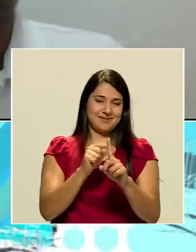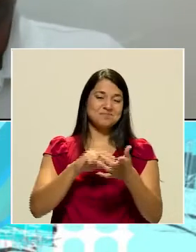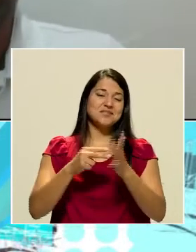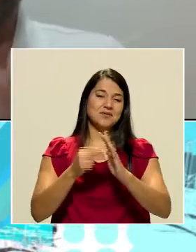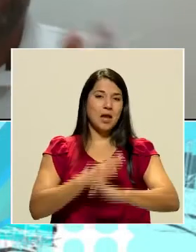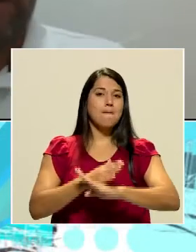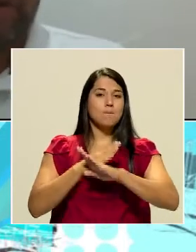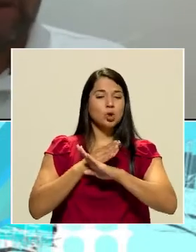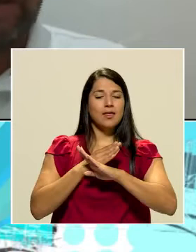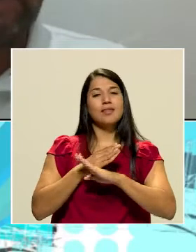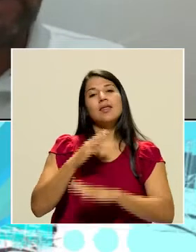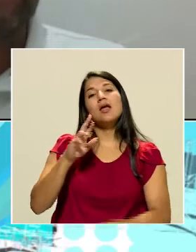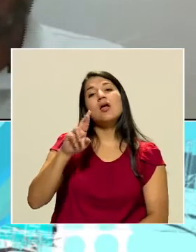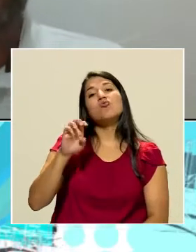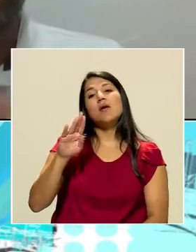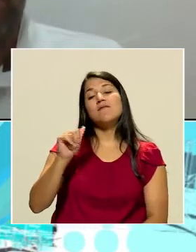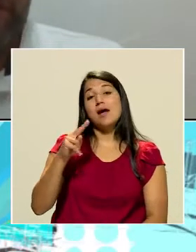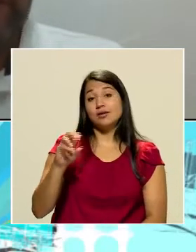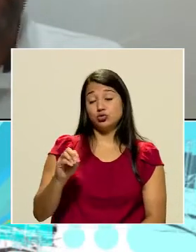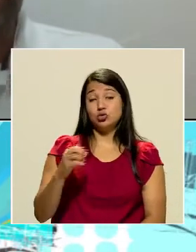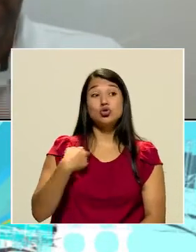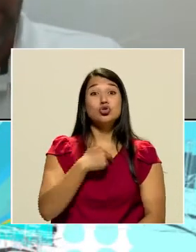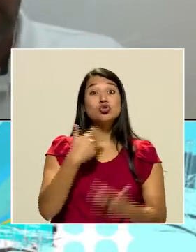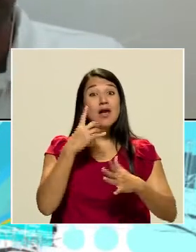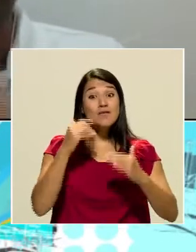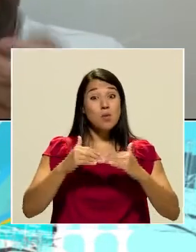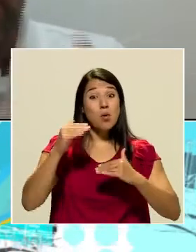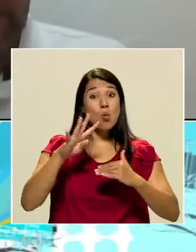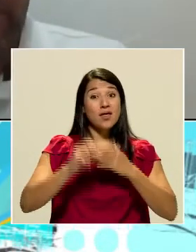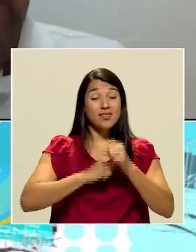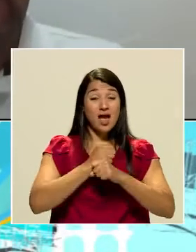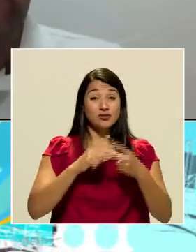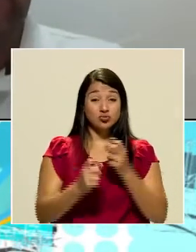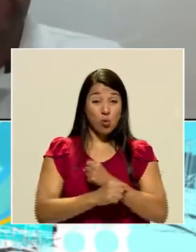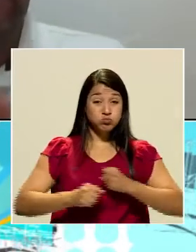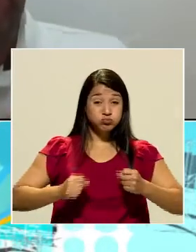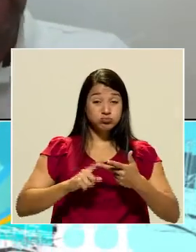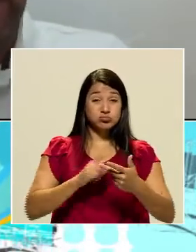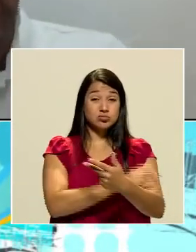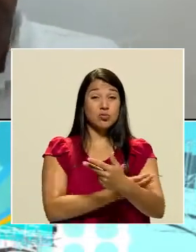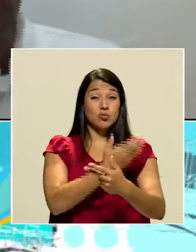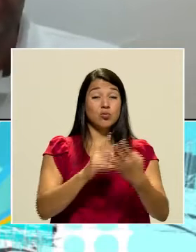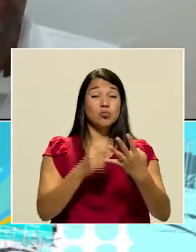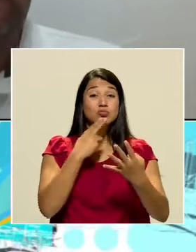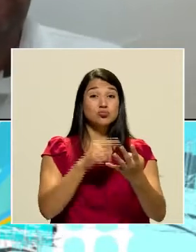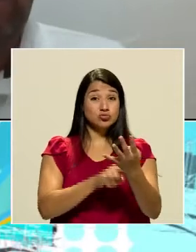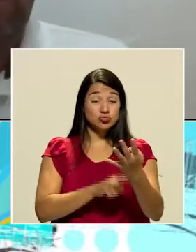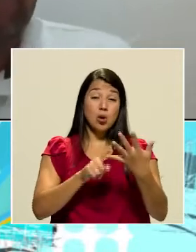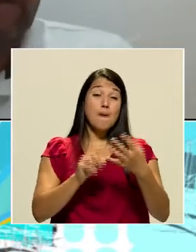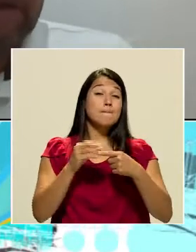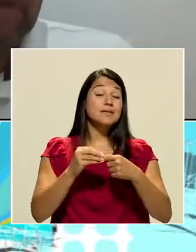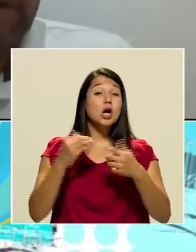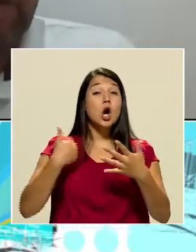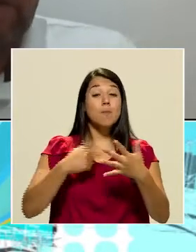la población mayor de 40 años, obesa, hipertensa, diabética y principalmente hombres son